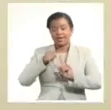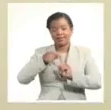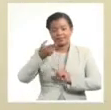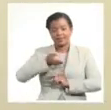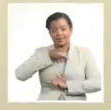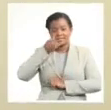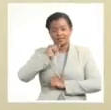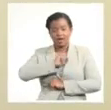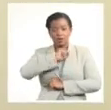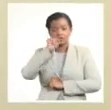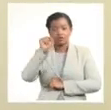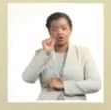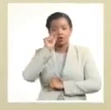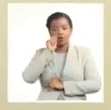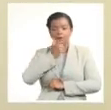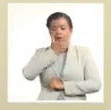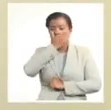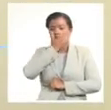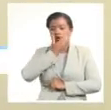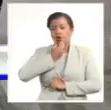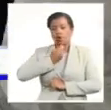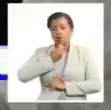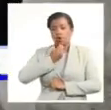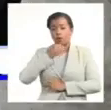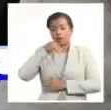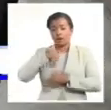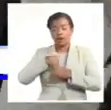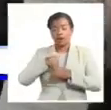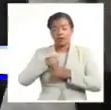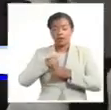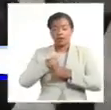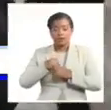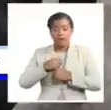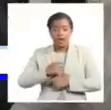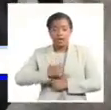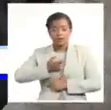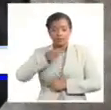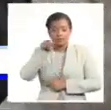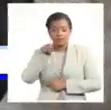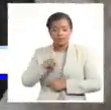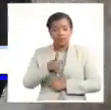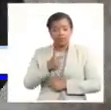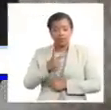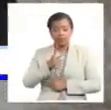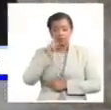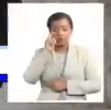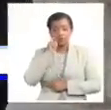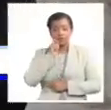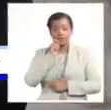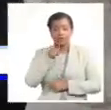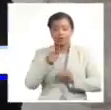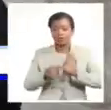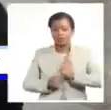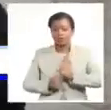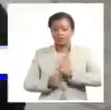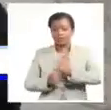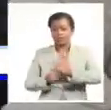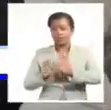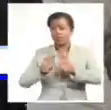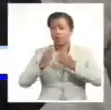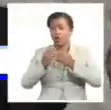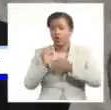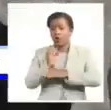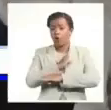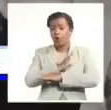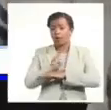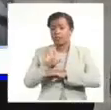de Lisa del joven colectivo integrado por los artistas Héctor Onel Guevara y Marlon Riverón. Exhiben toda la obra que crearon durante